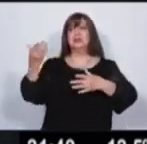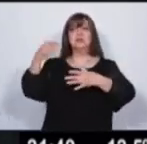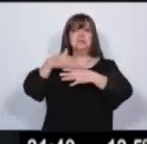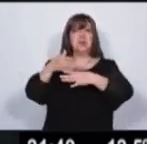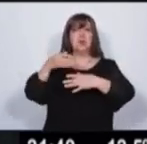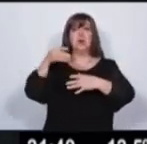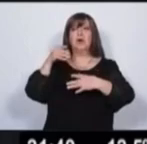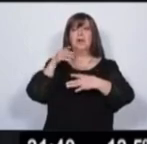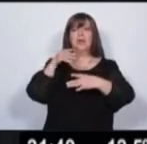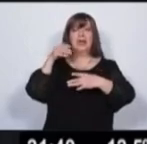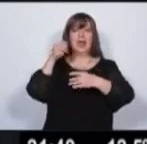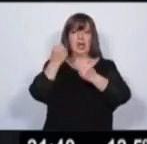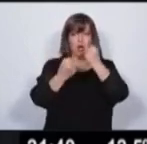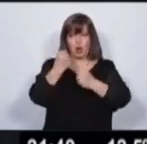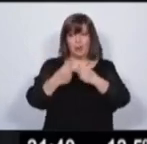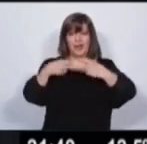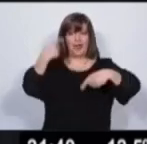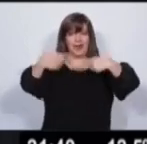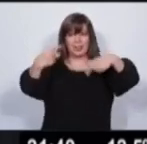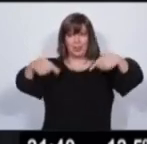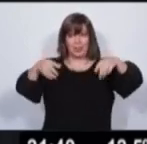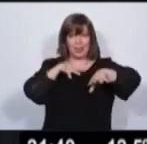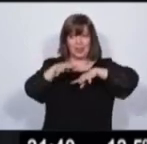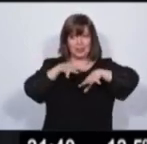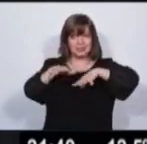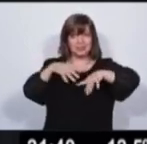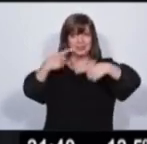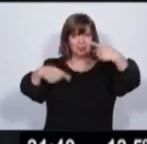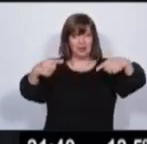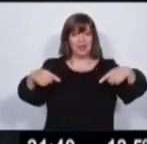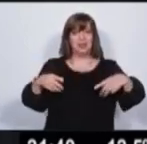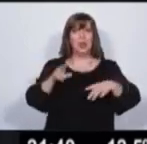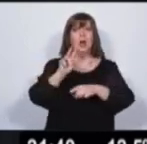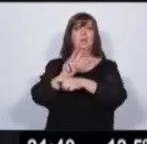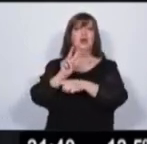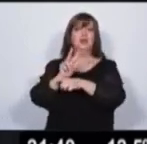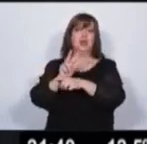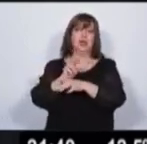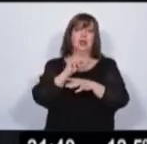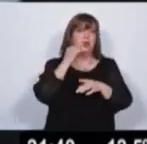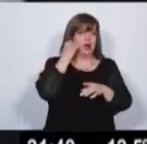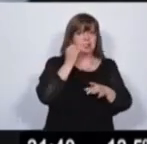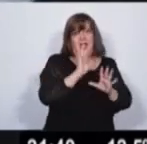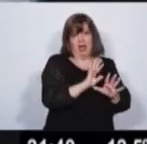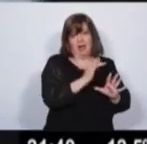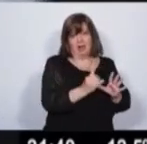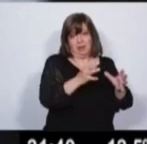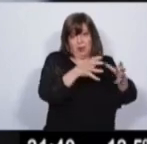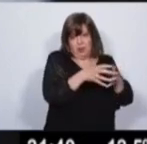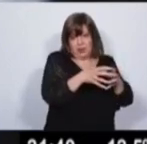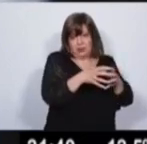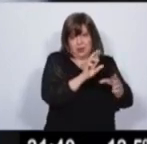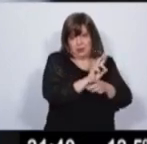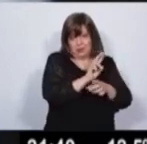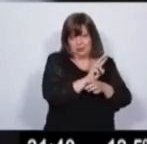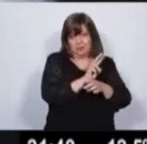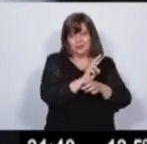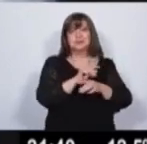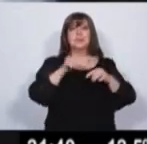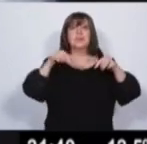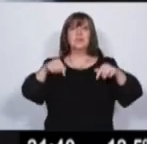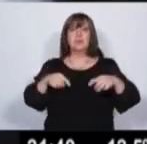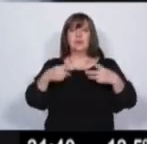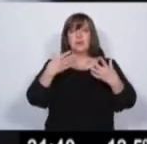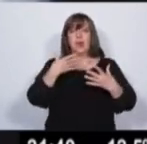en la economía promoviendo nuevas actividades y y protegiendo las que ya tenemos las candidato ha llegado el momento